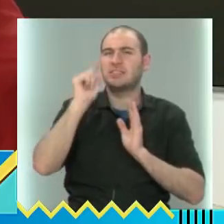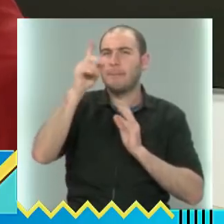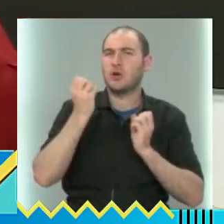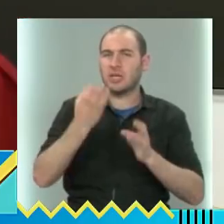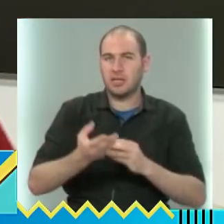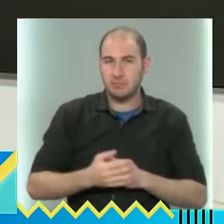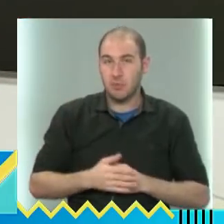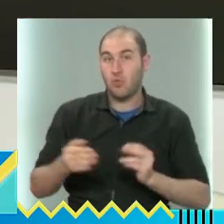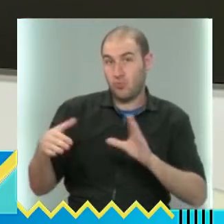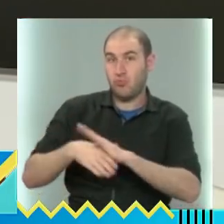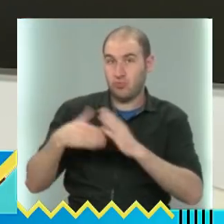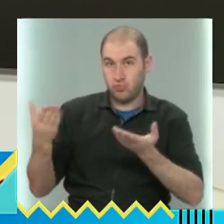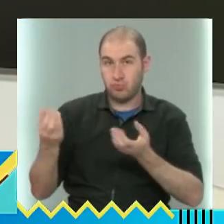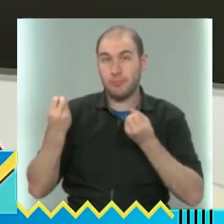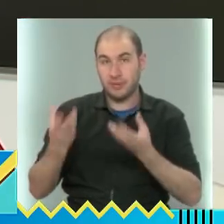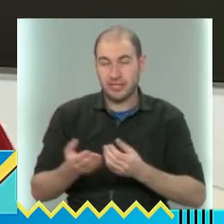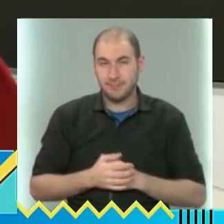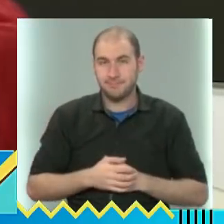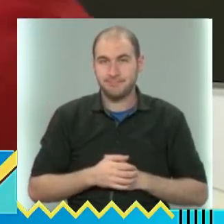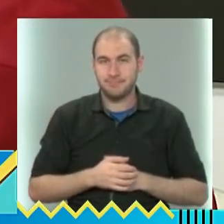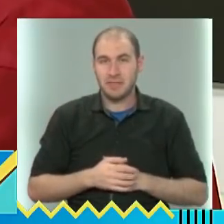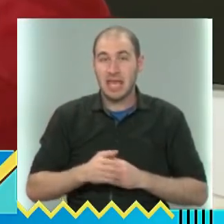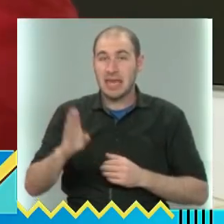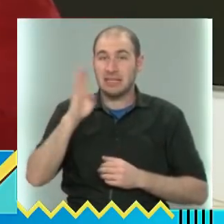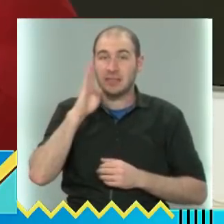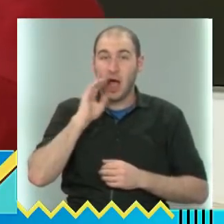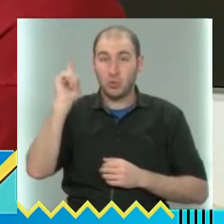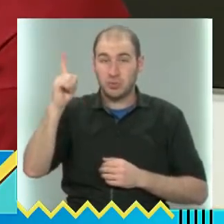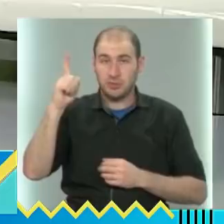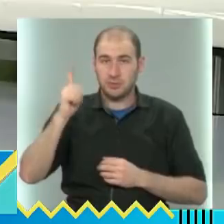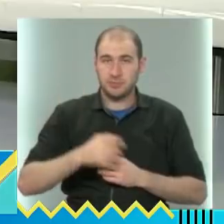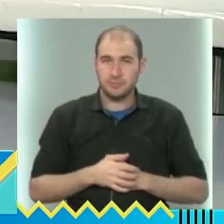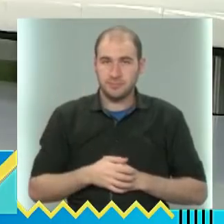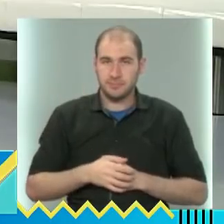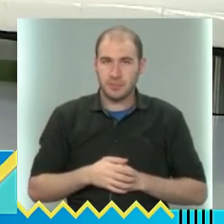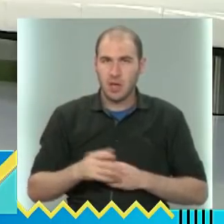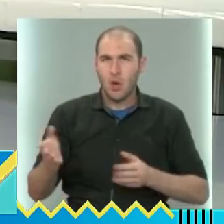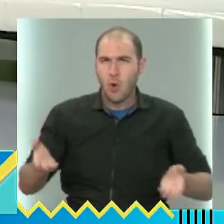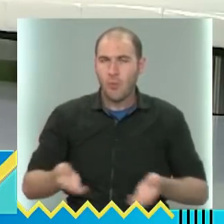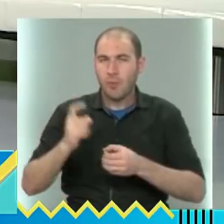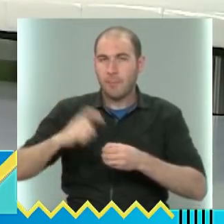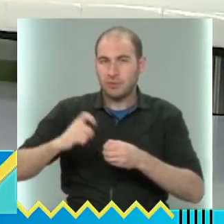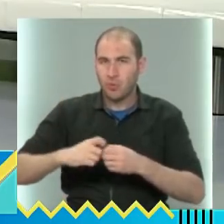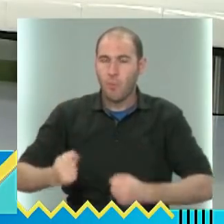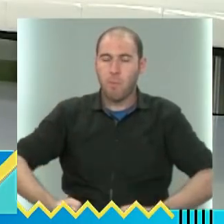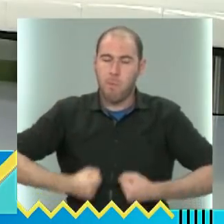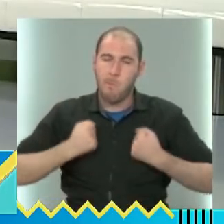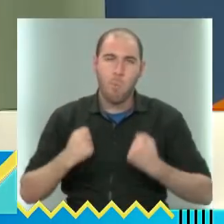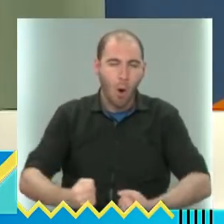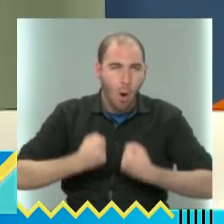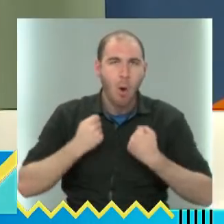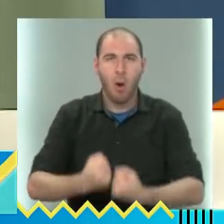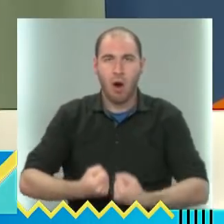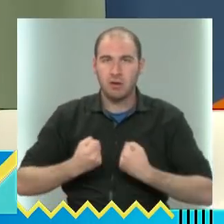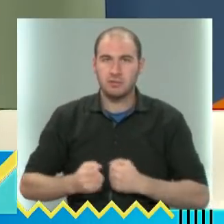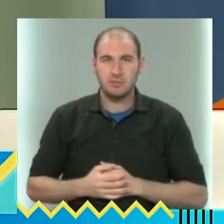Estados Unidos? Justamente porque, a ver, precisamente en los Estados Unidos el lobby petrolero es poderosísimo,